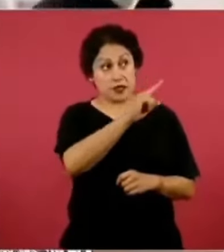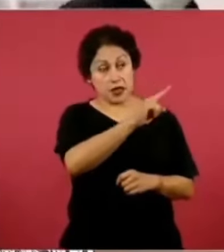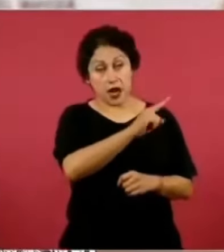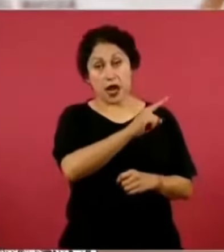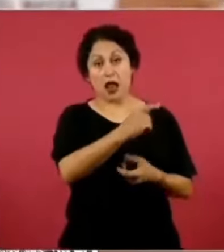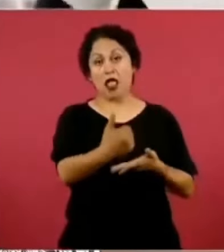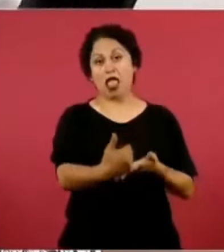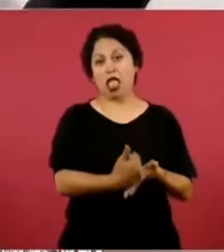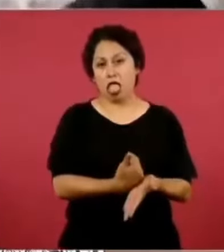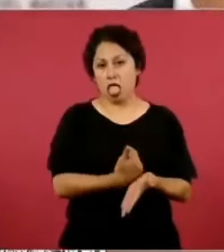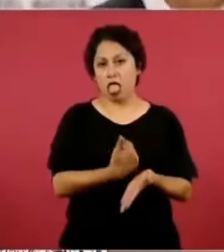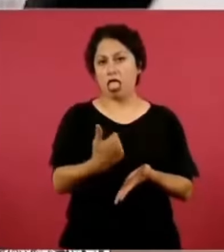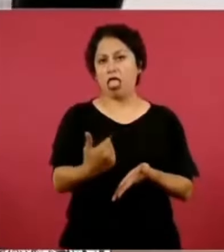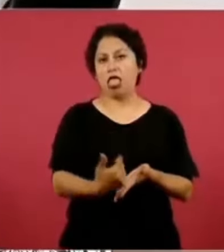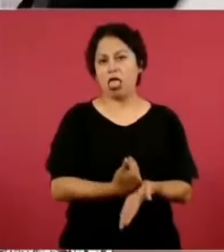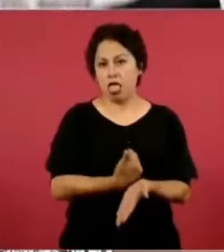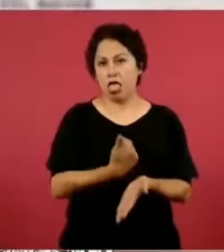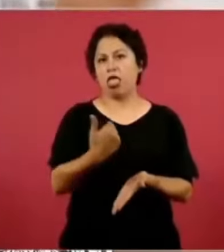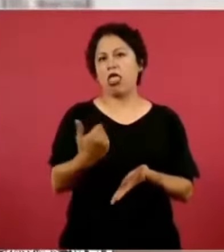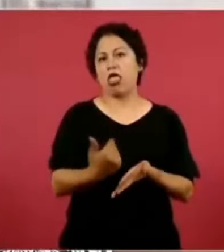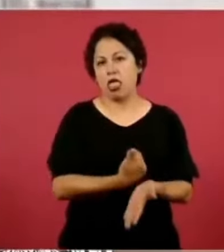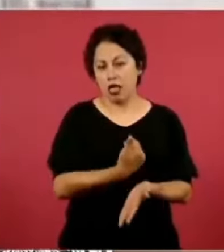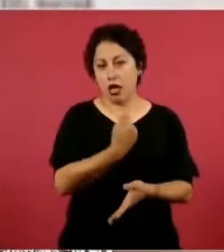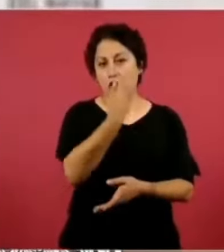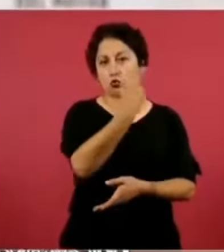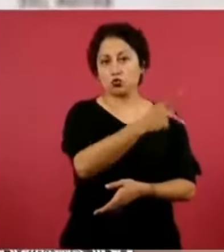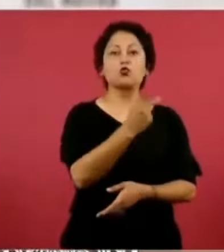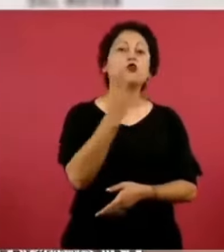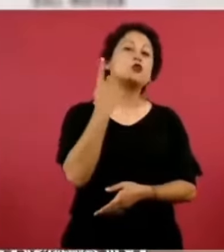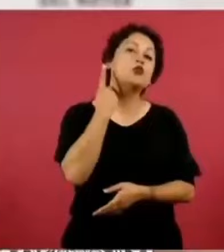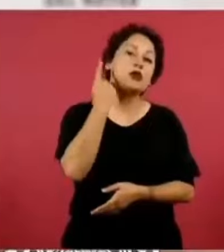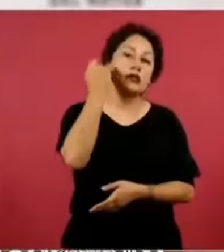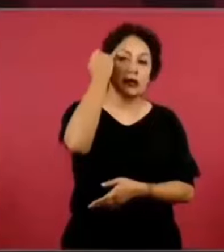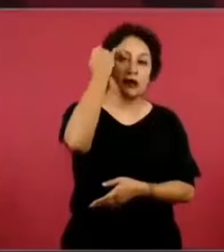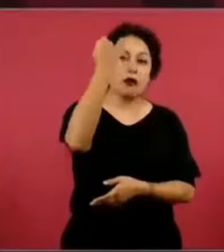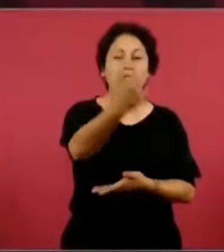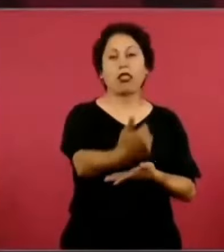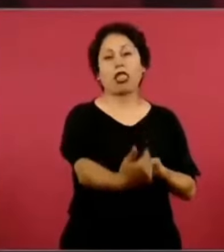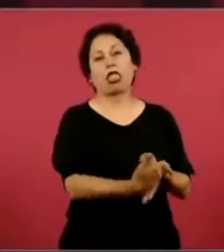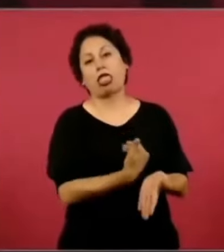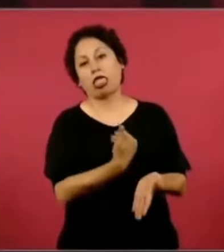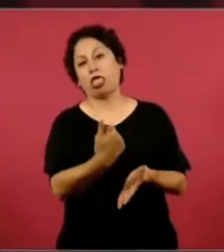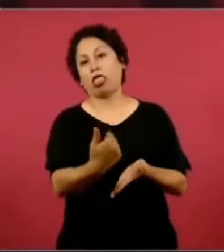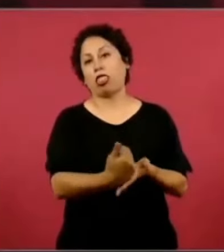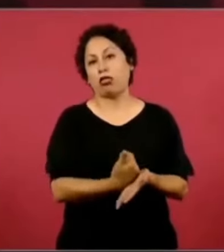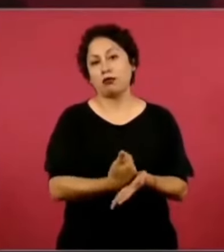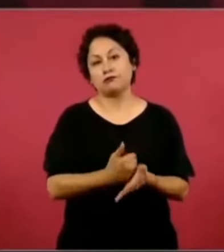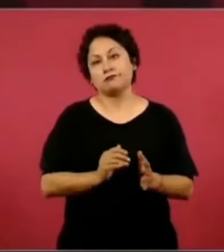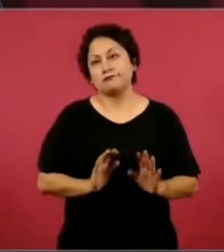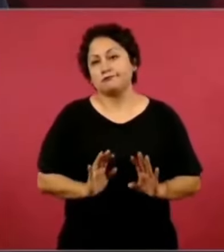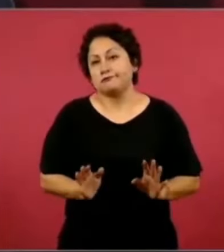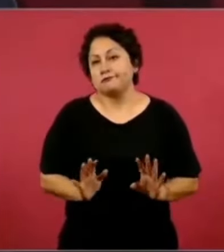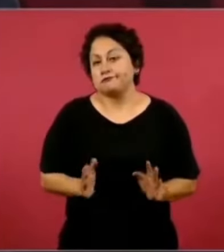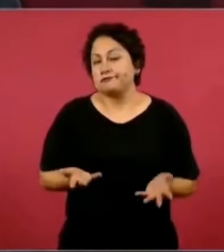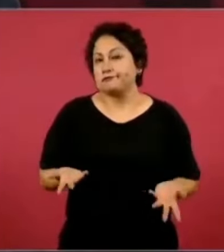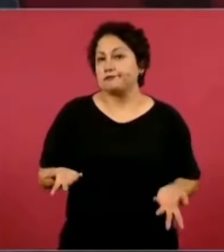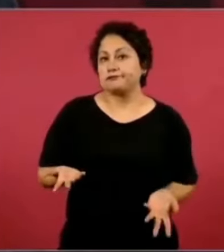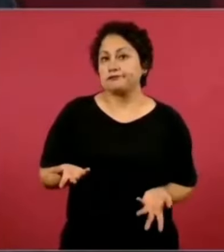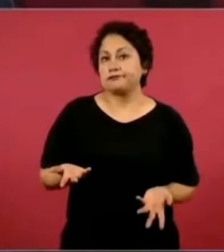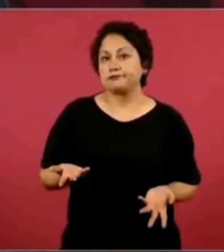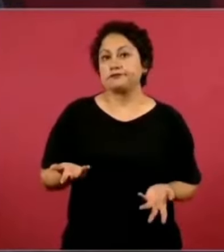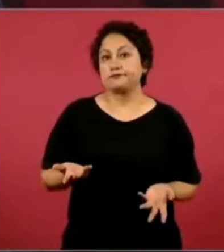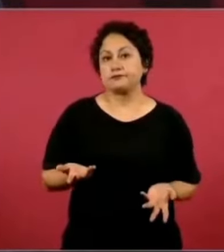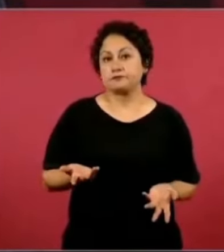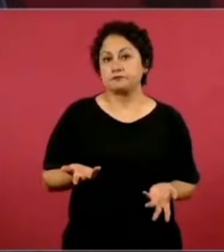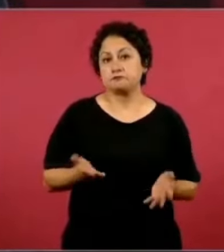con esa política, pues hay